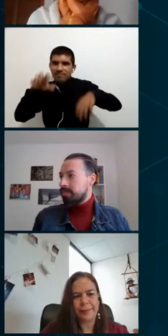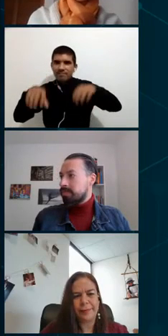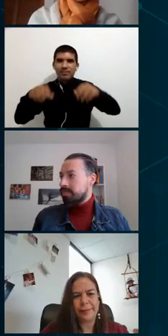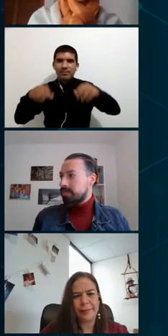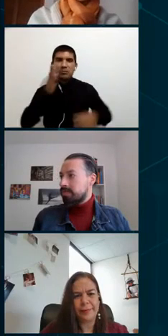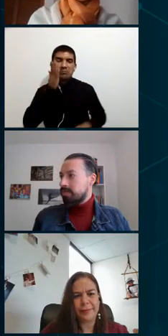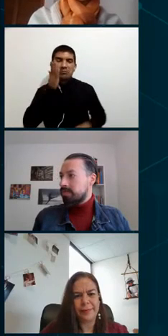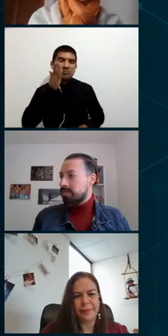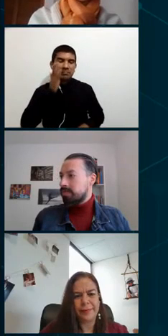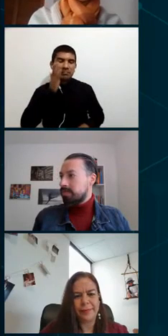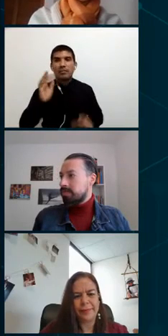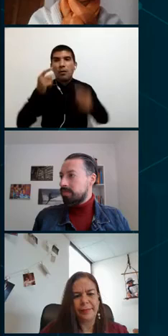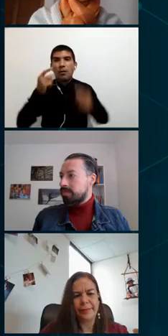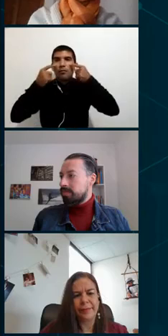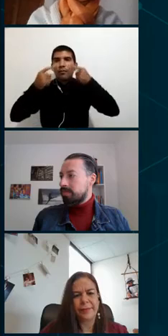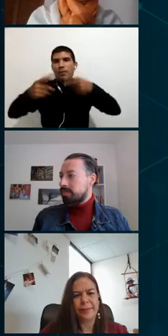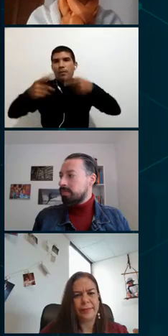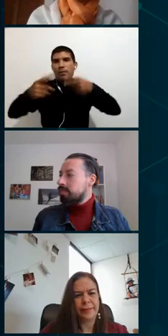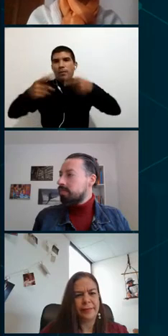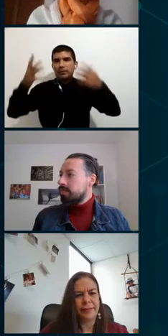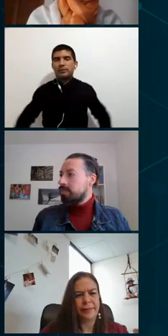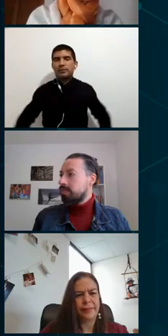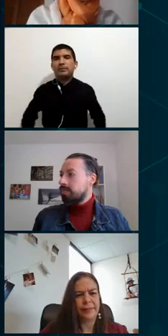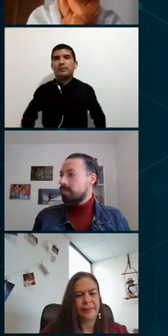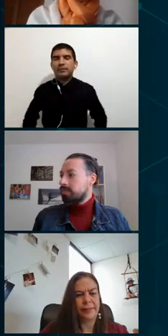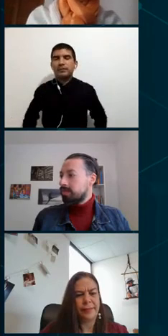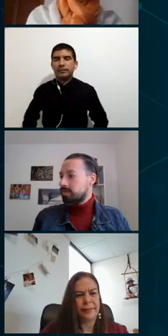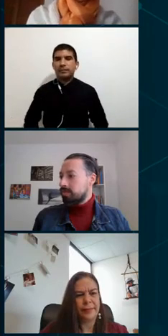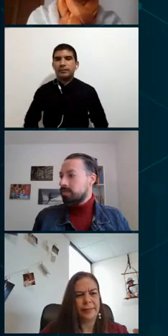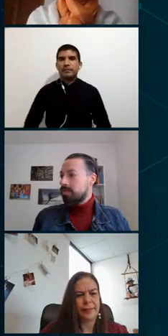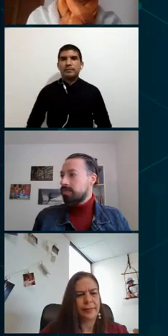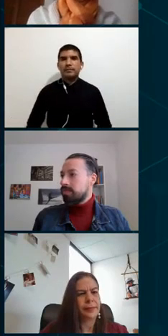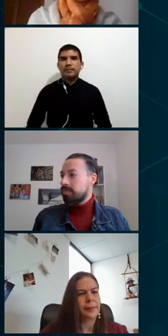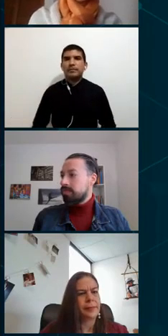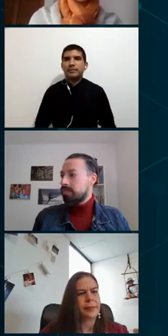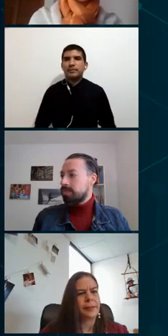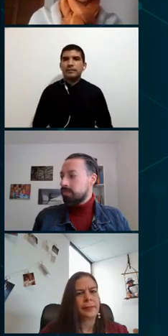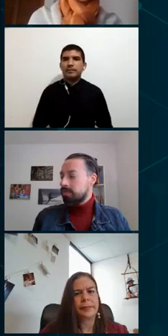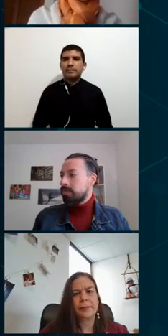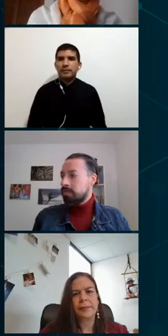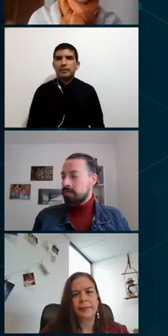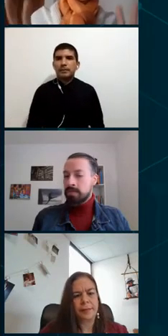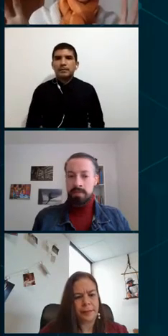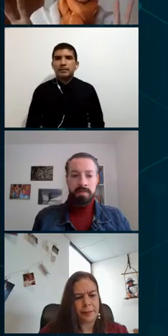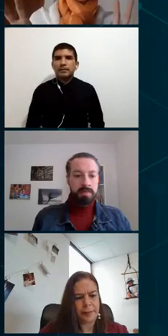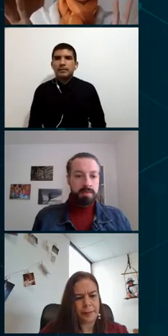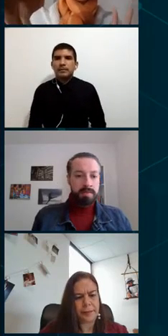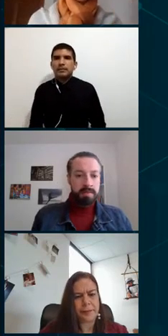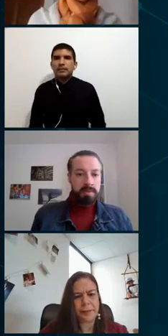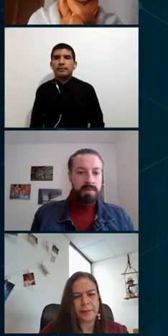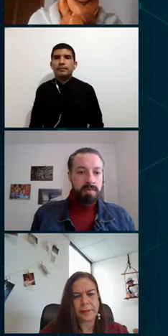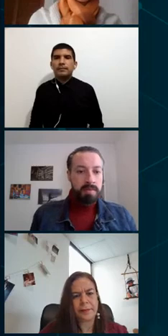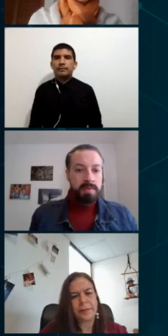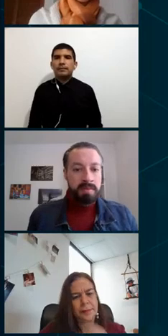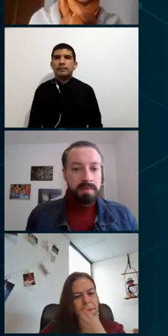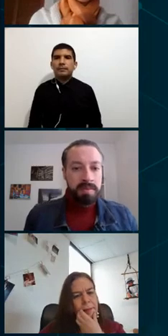Bueno, vamos a poner 2 cositas más de equipo y listo. Entramos en materia. Dejamos esta